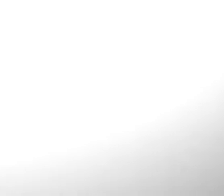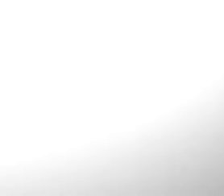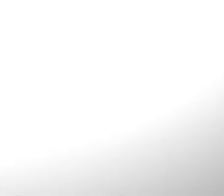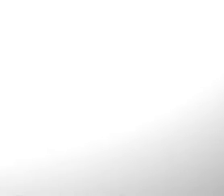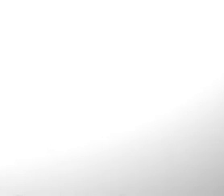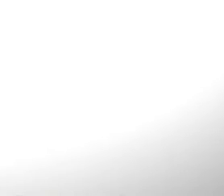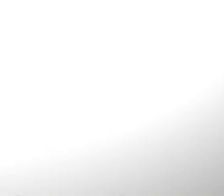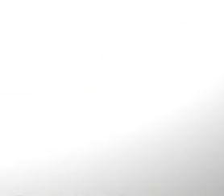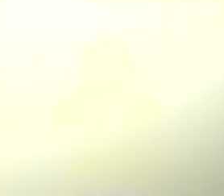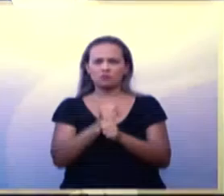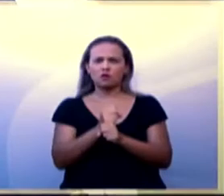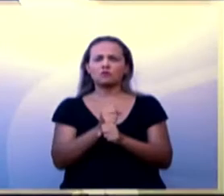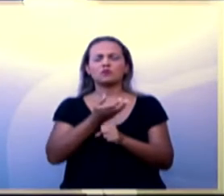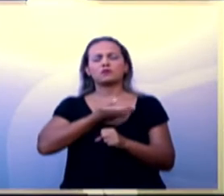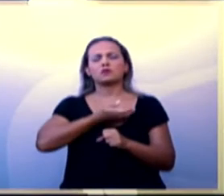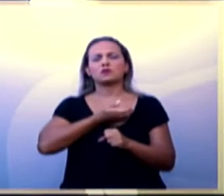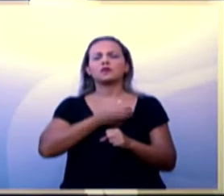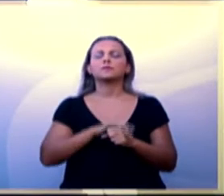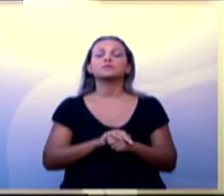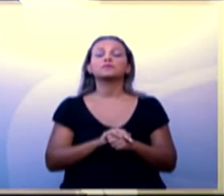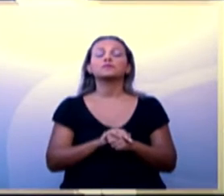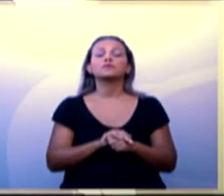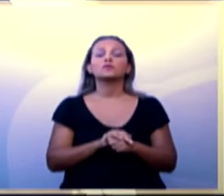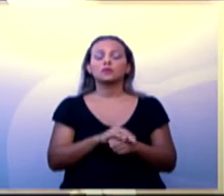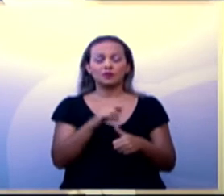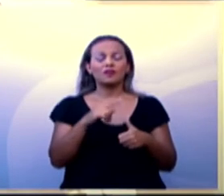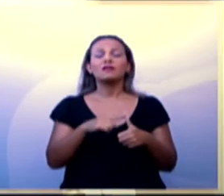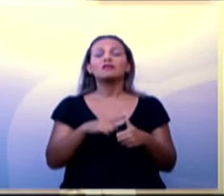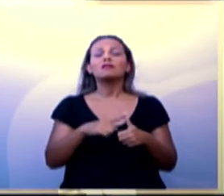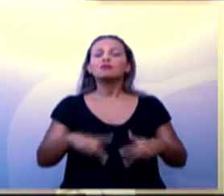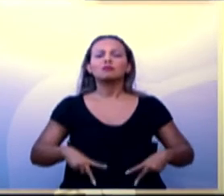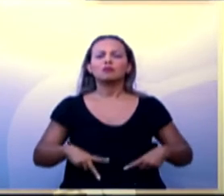El compromiso. El reto de la vida.